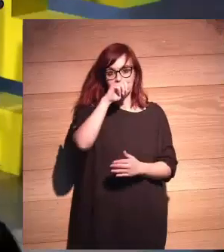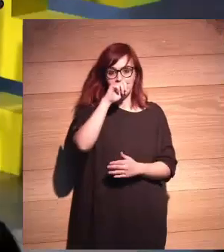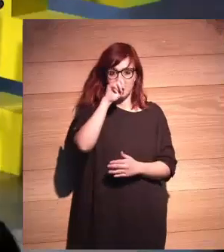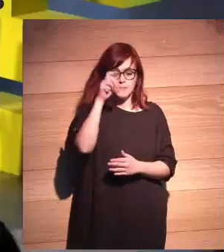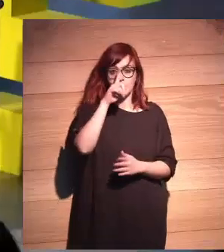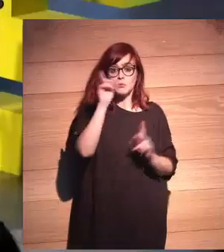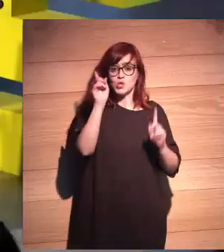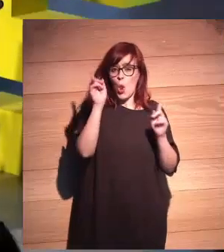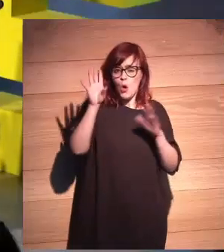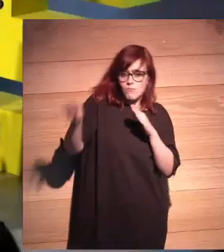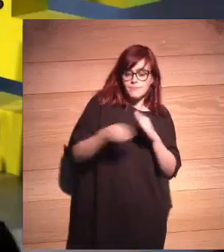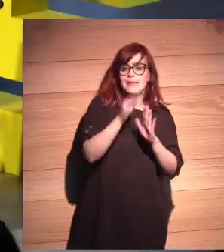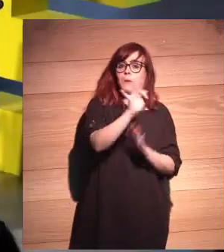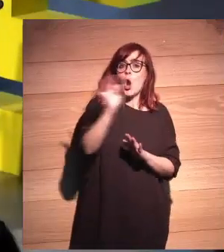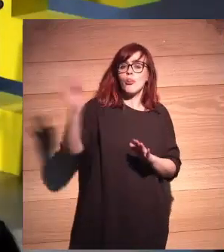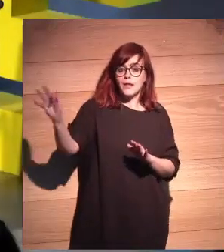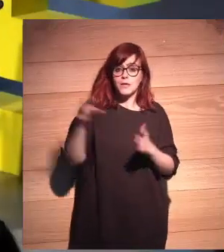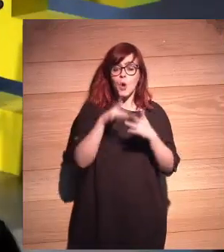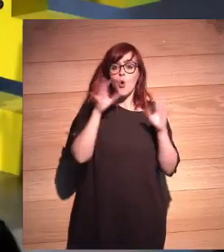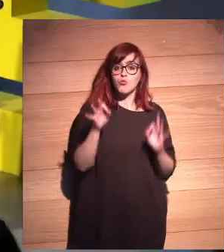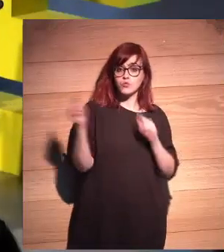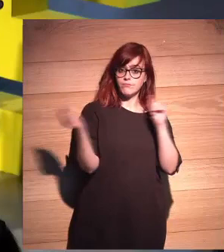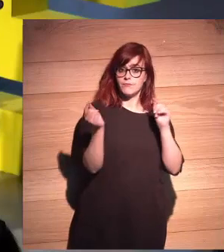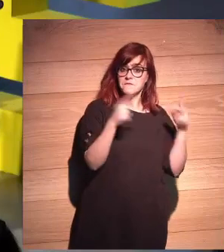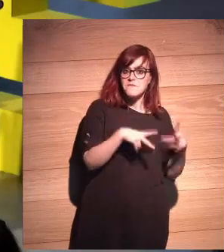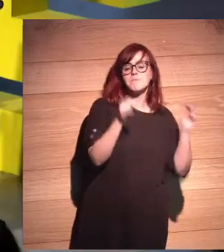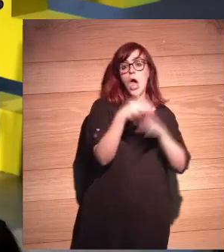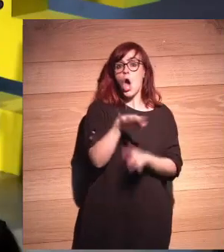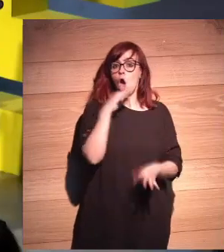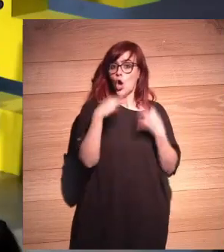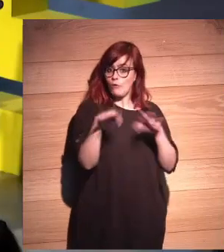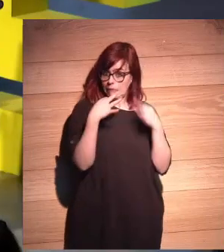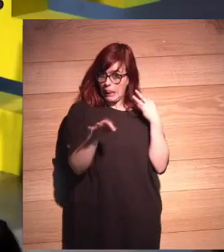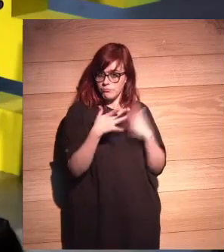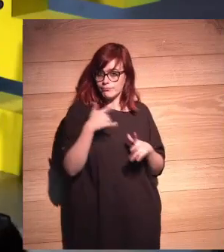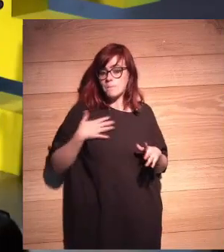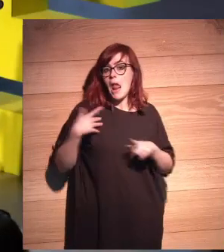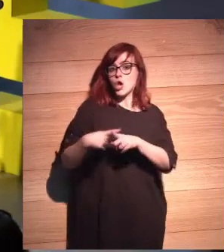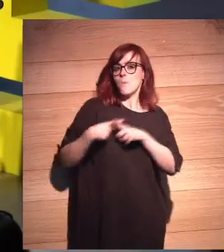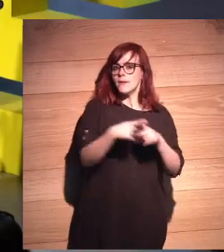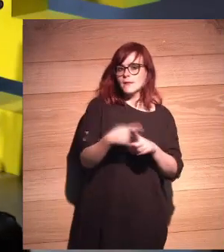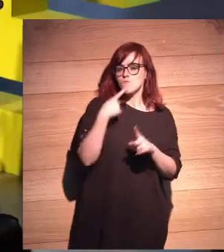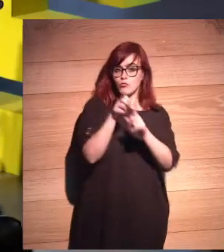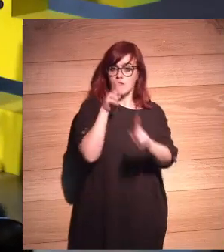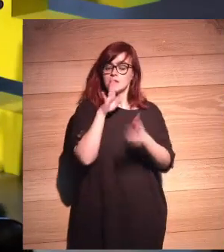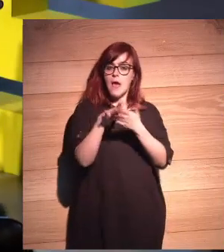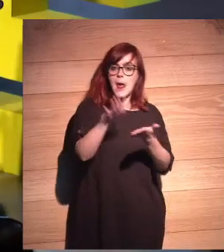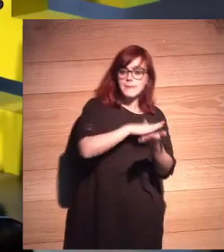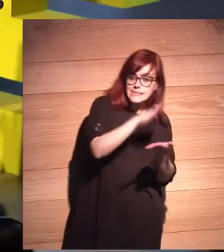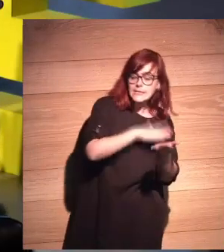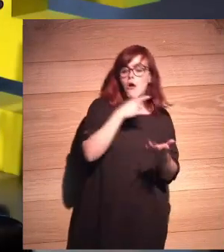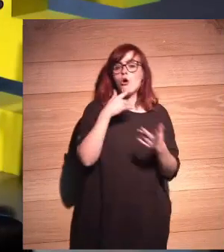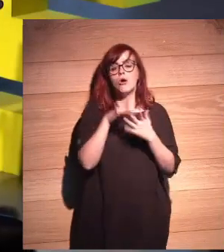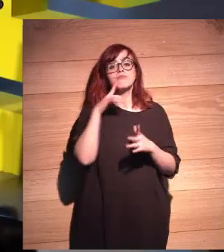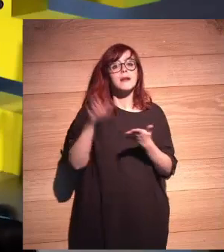Un simple apunte, una cuestión de orden. Cuando terminemos la mesa redonda tenemos un cóctel para compartir impresiones sobre la revista y